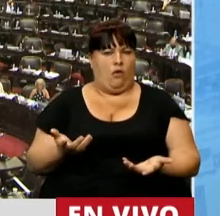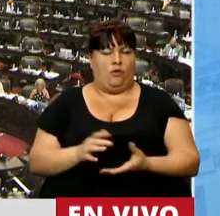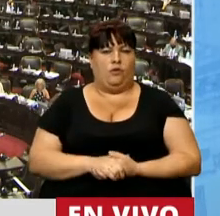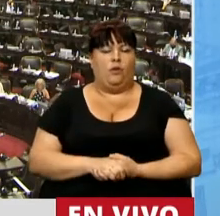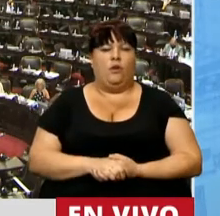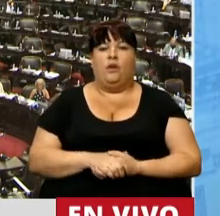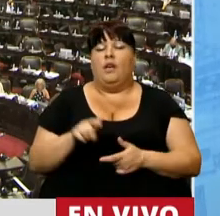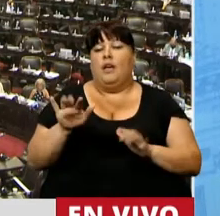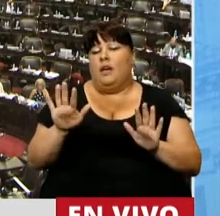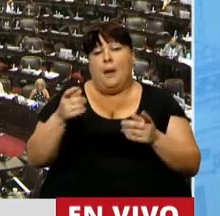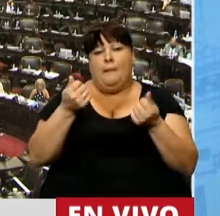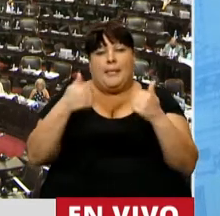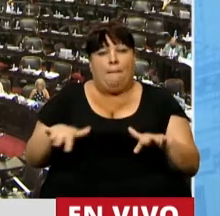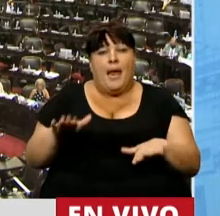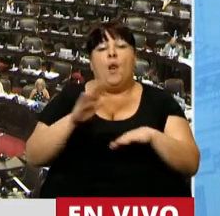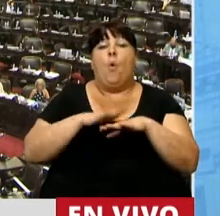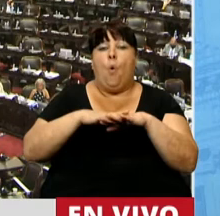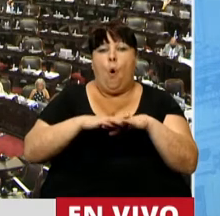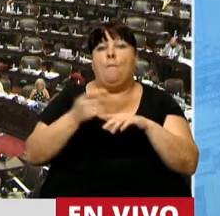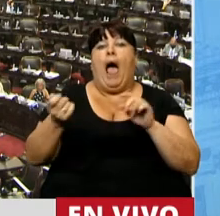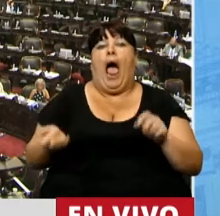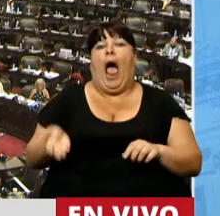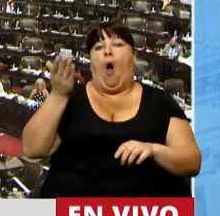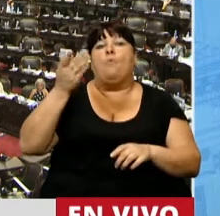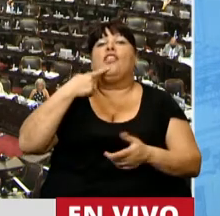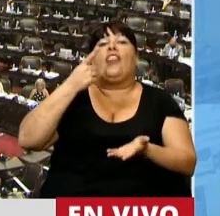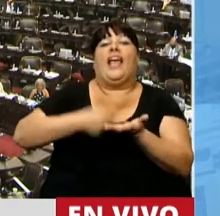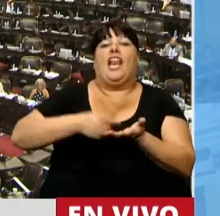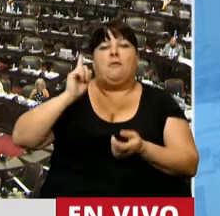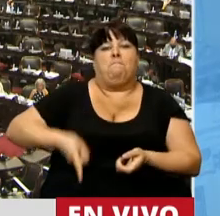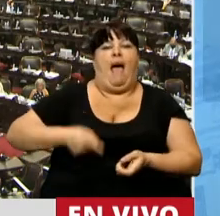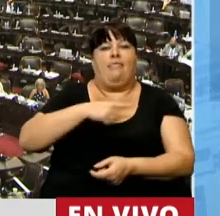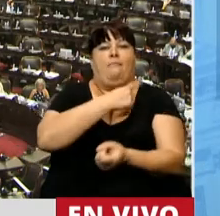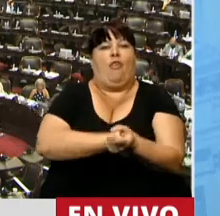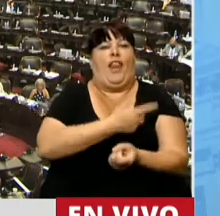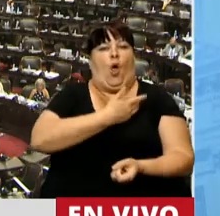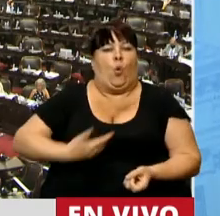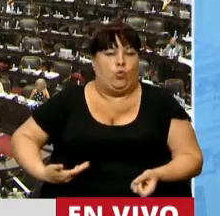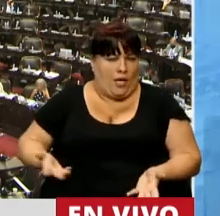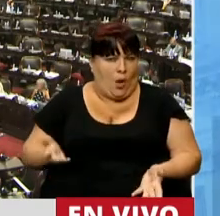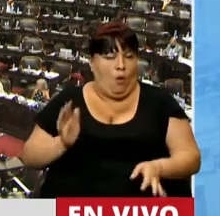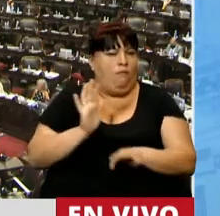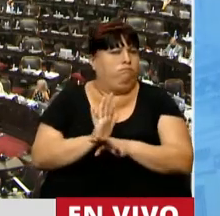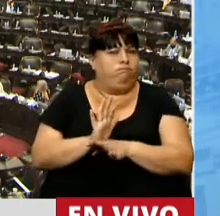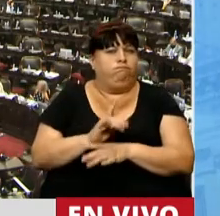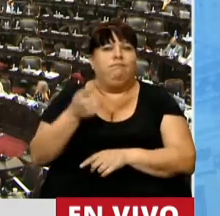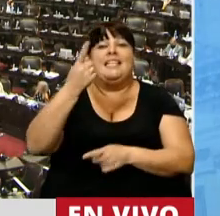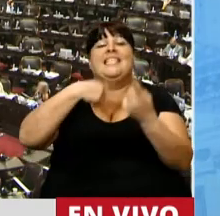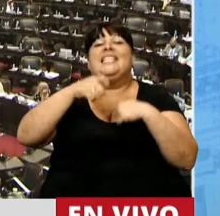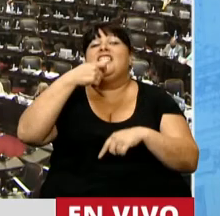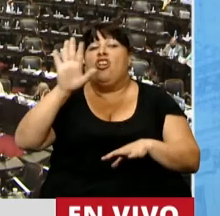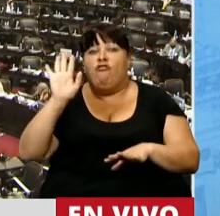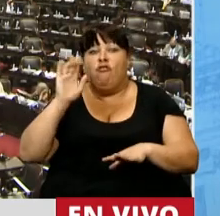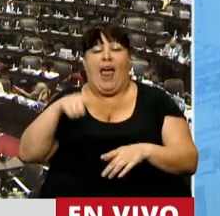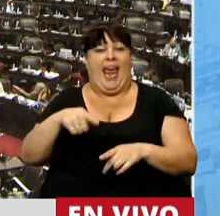esto es lo que han perdido con los aumentos por decreto que otorgó el poder ejecutivo cosa que no hubiera sucedido